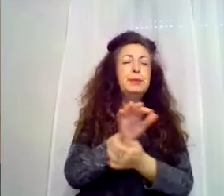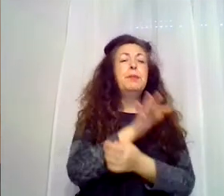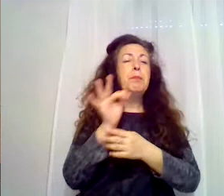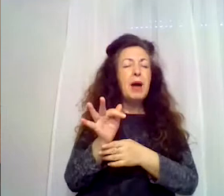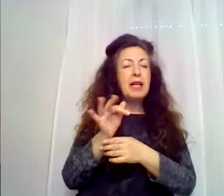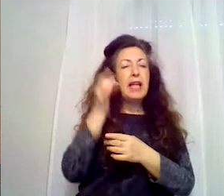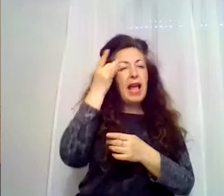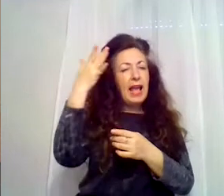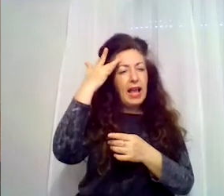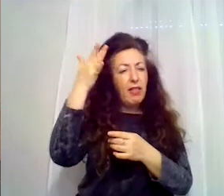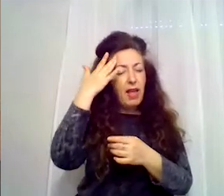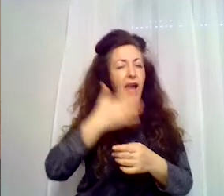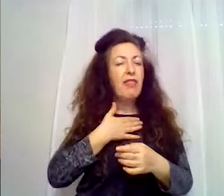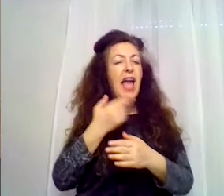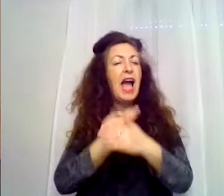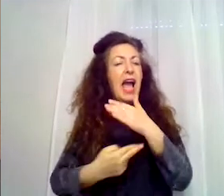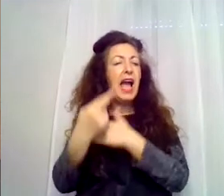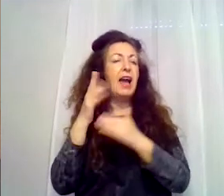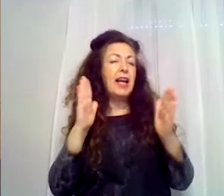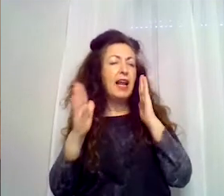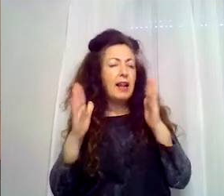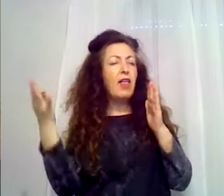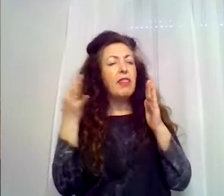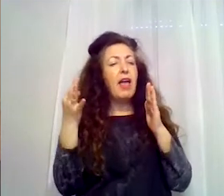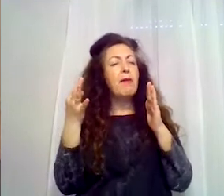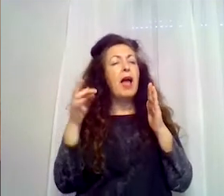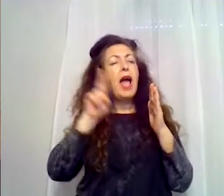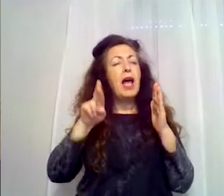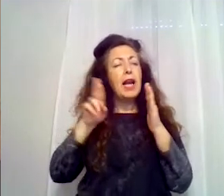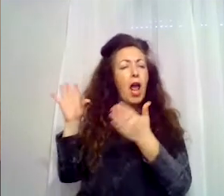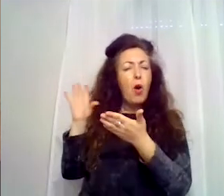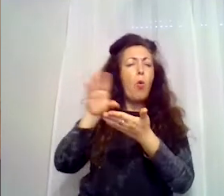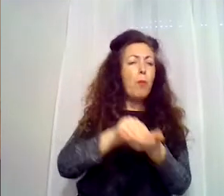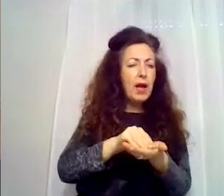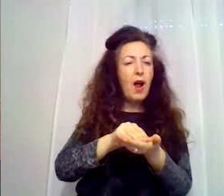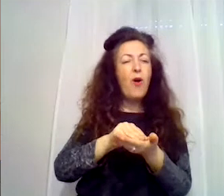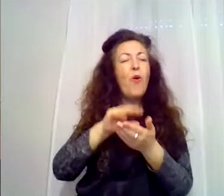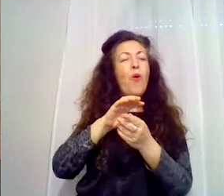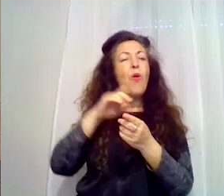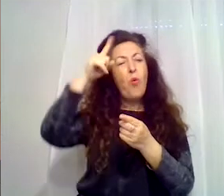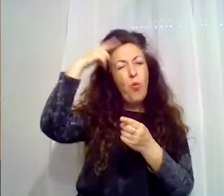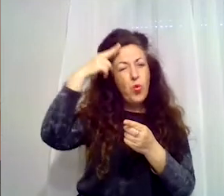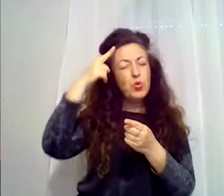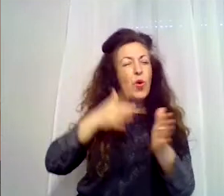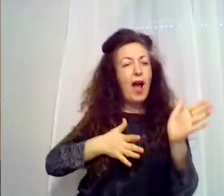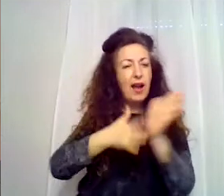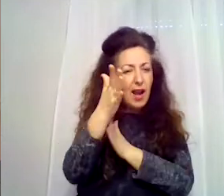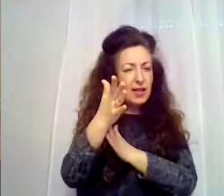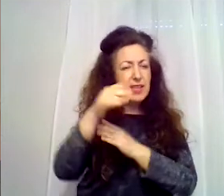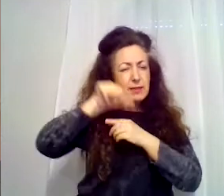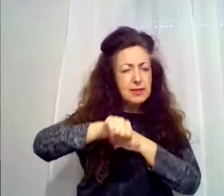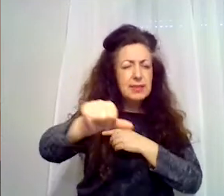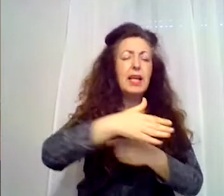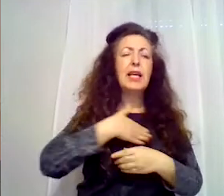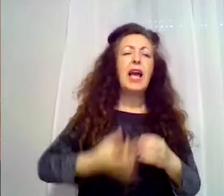ha desangrado para hacer vivir a la Iglesia católica, que lo hubiera pasado muy mal sin la ayuda